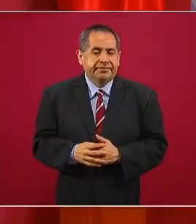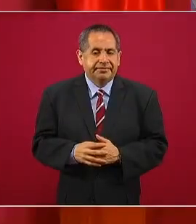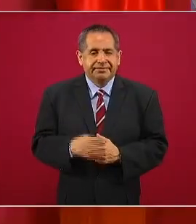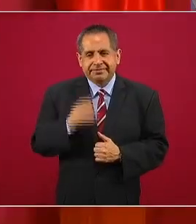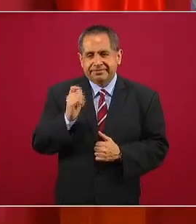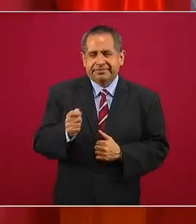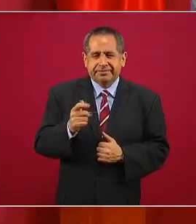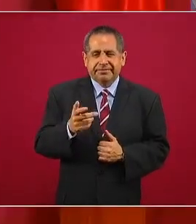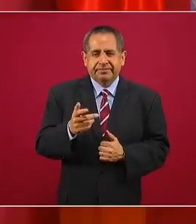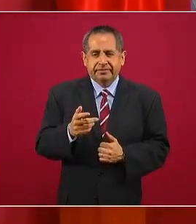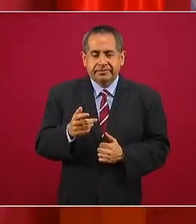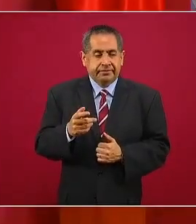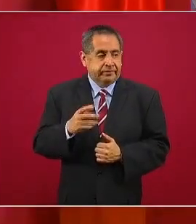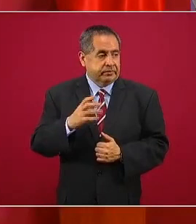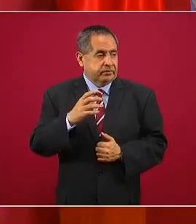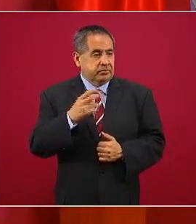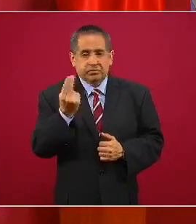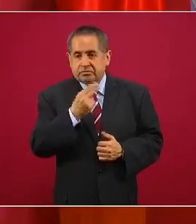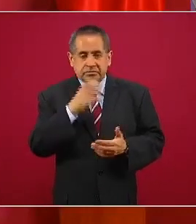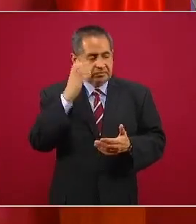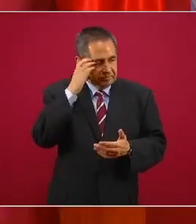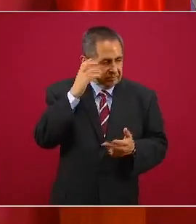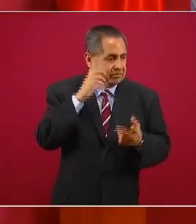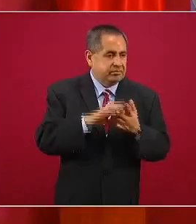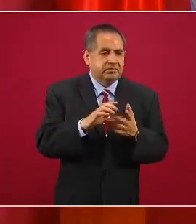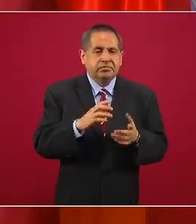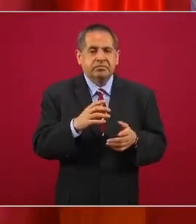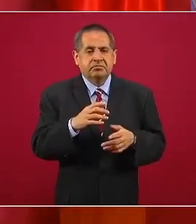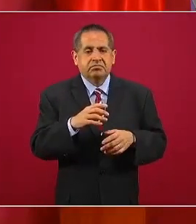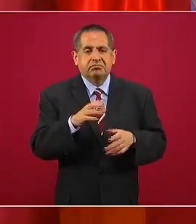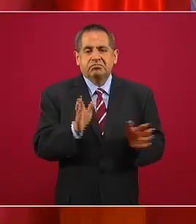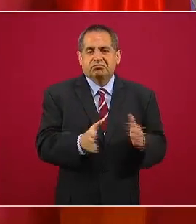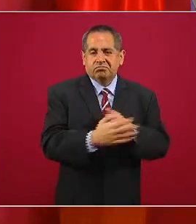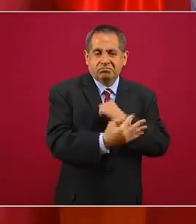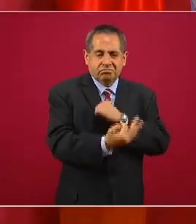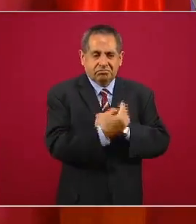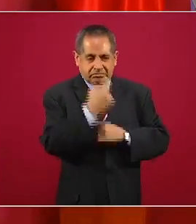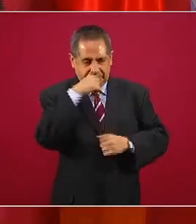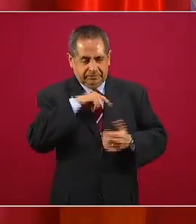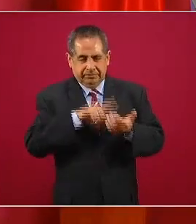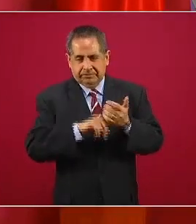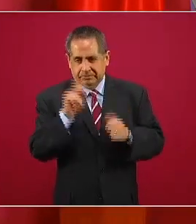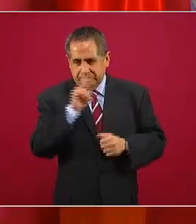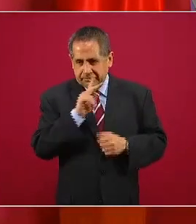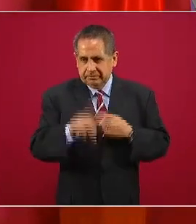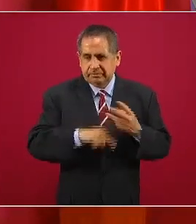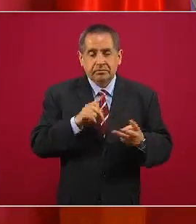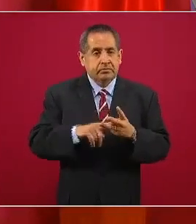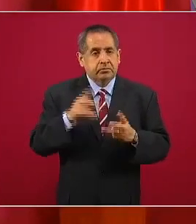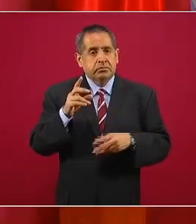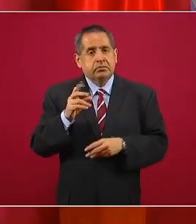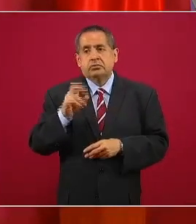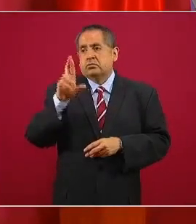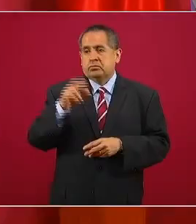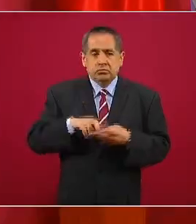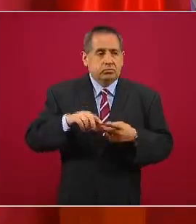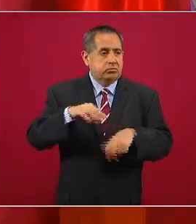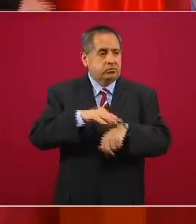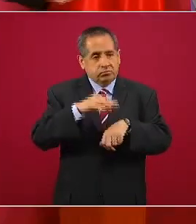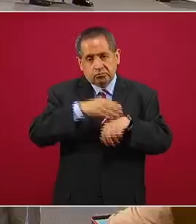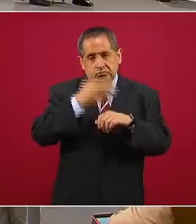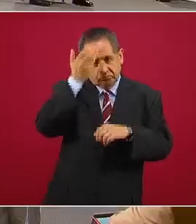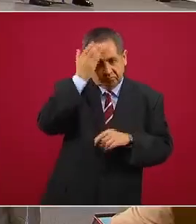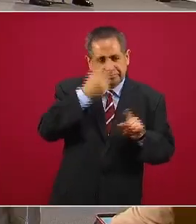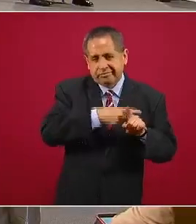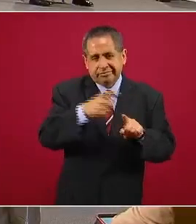tener las camas, tener los ventiladores, tener los médicos. Bueno, en el caso de los especialistas fue